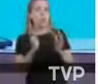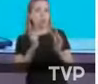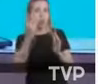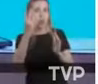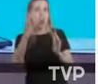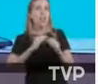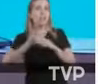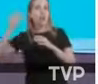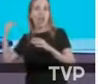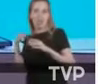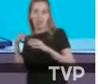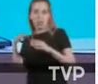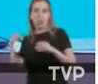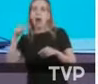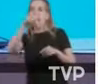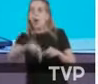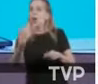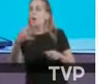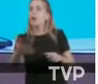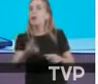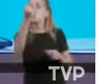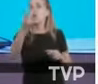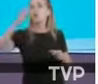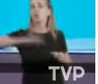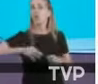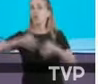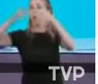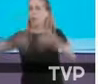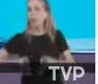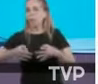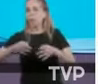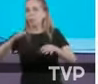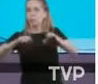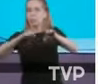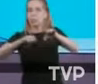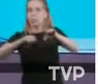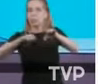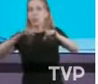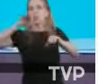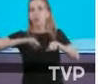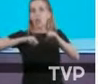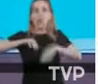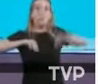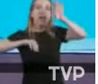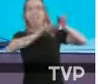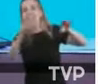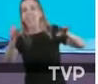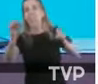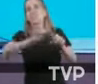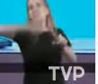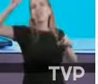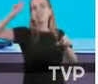y tenemos que recuperar el salario real de cuanto antes, del mejor modo, porque eso hace también al mejoramiento